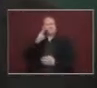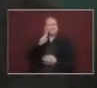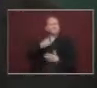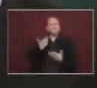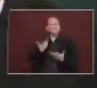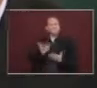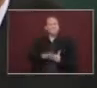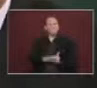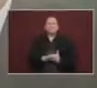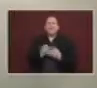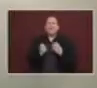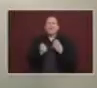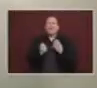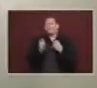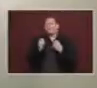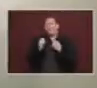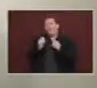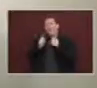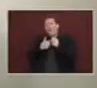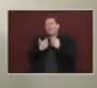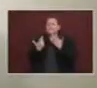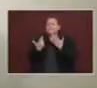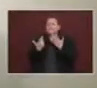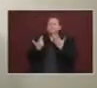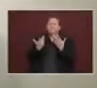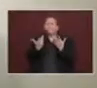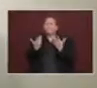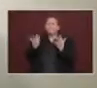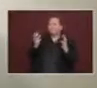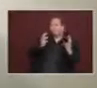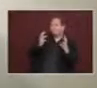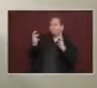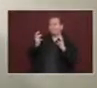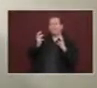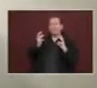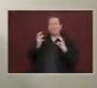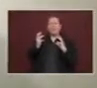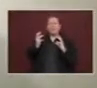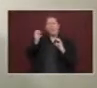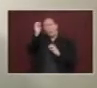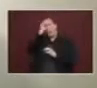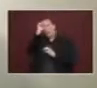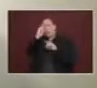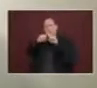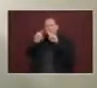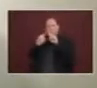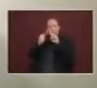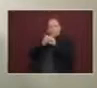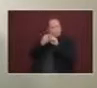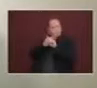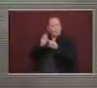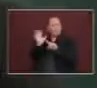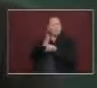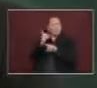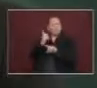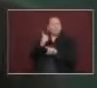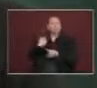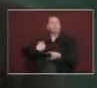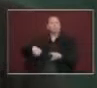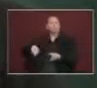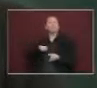polémica por qué dimos a conocer que envié